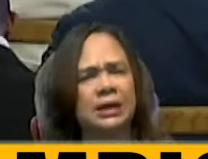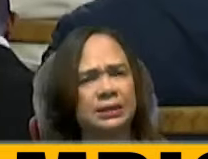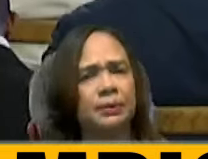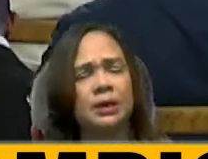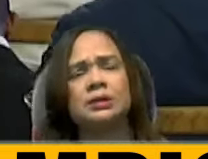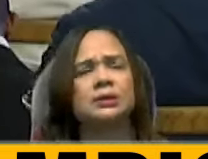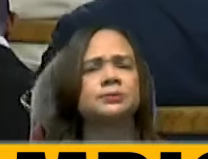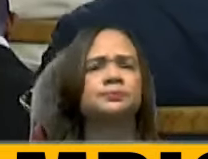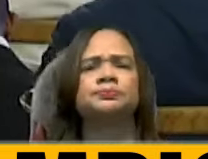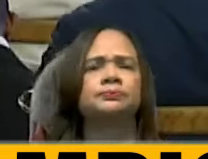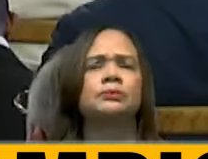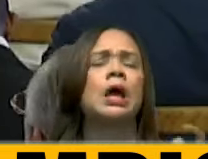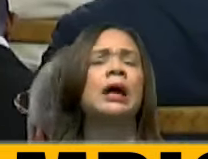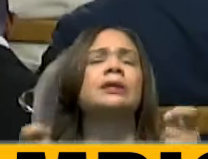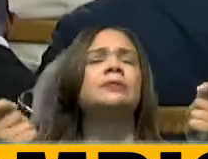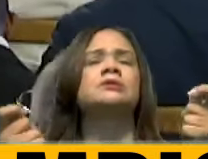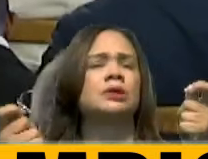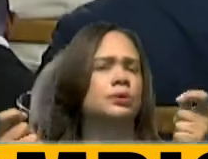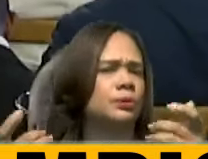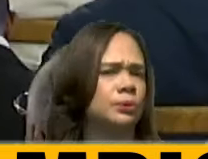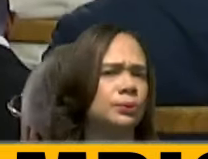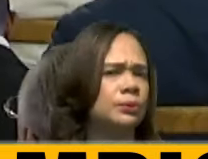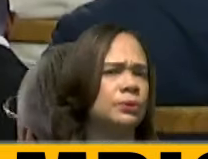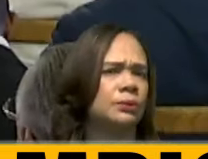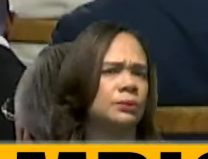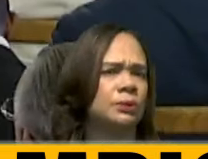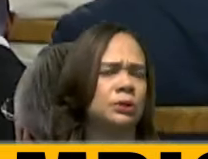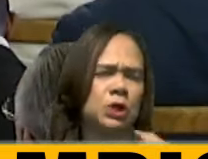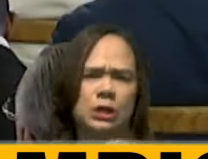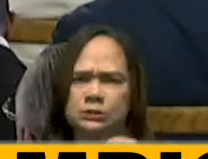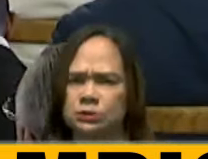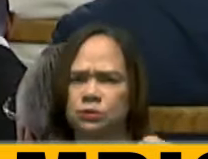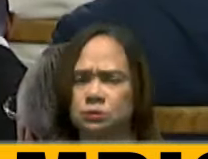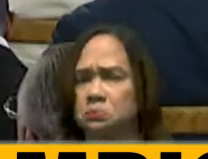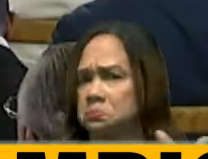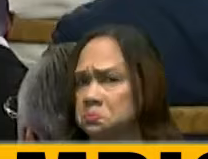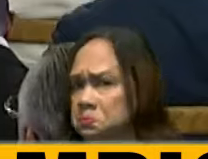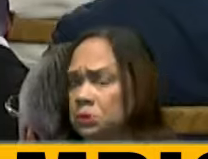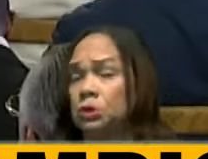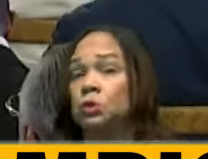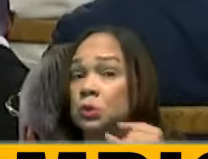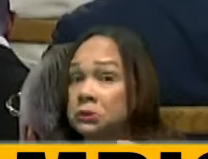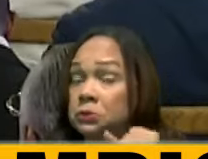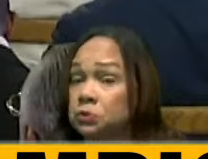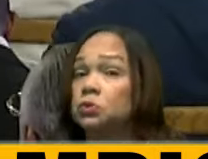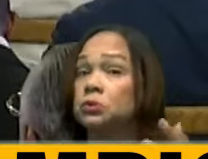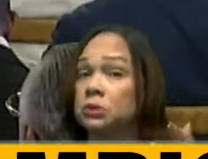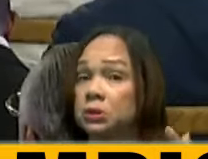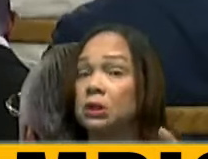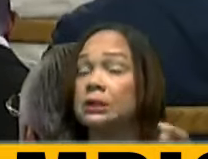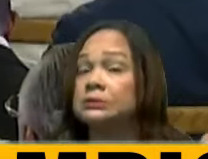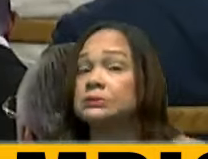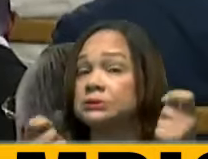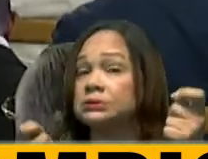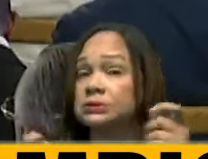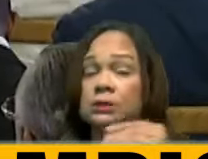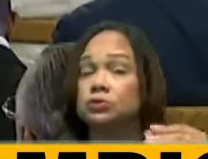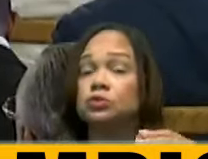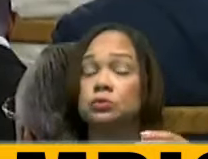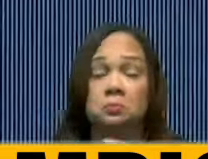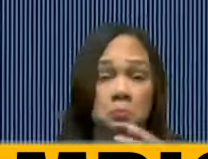relacionados a los aniversarios eh eh de las instituciones Bueno si una institución quiere celebrar su